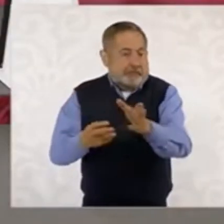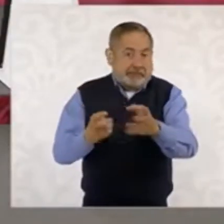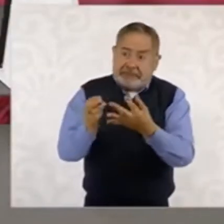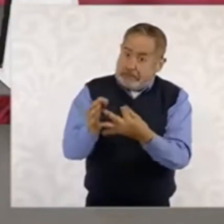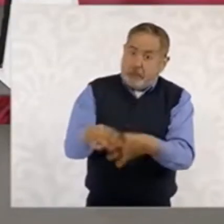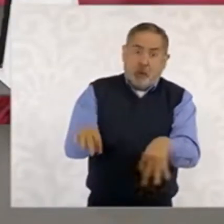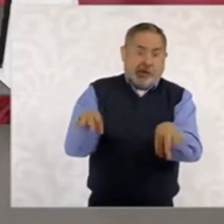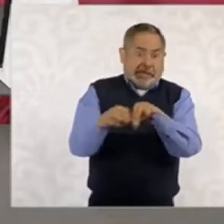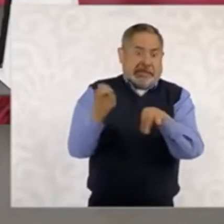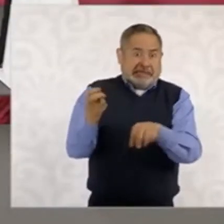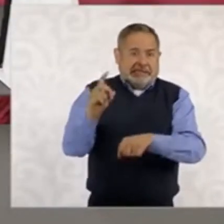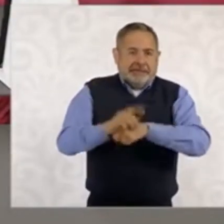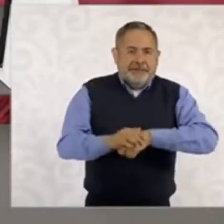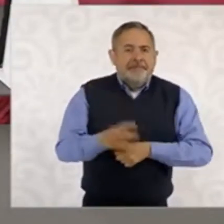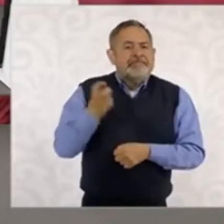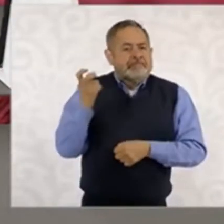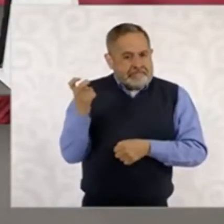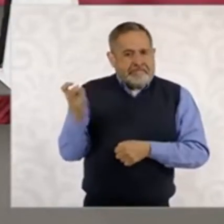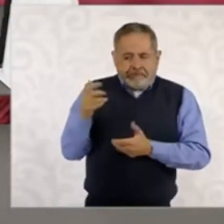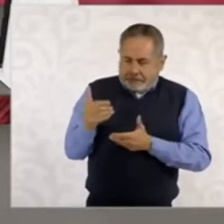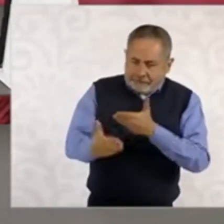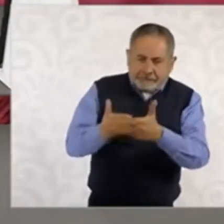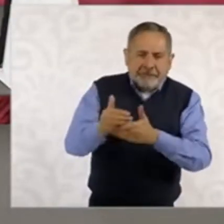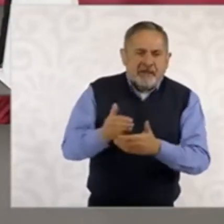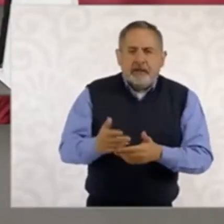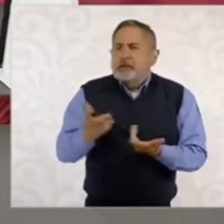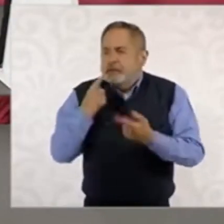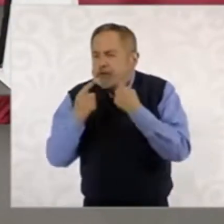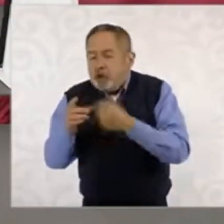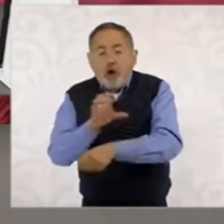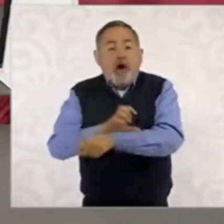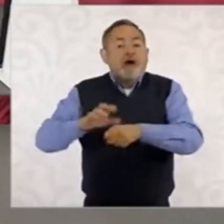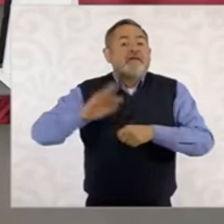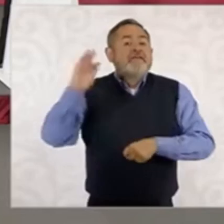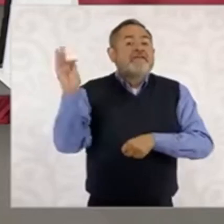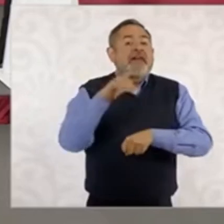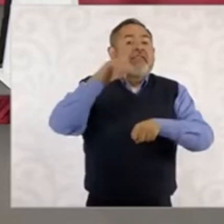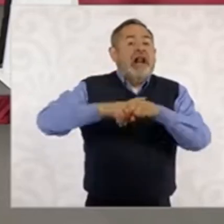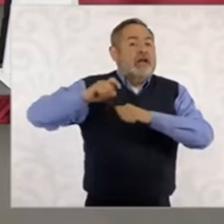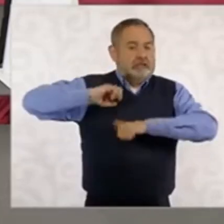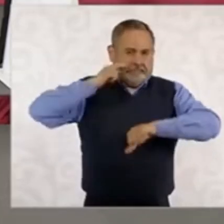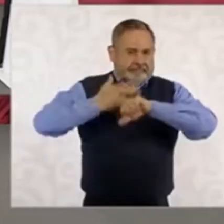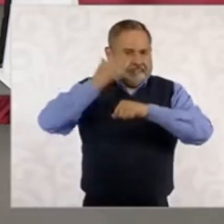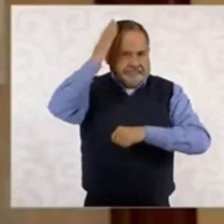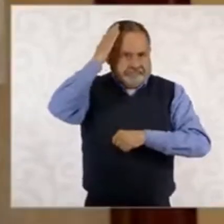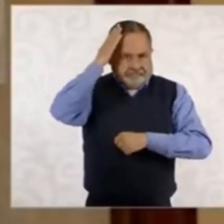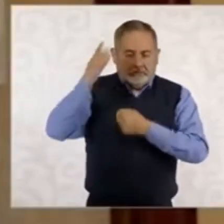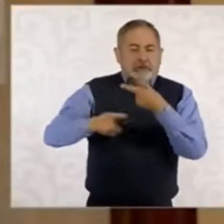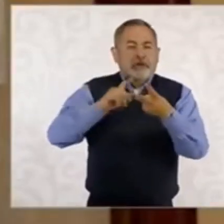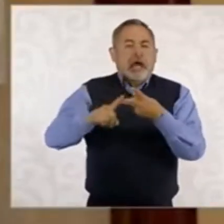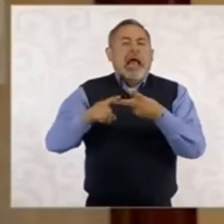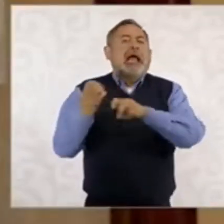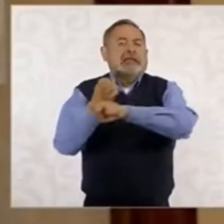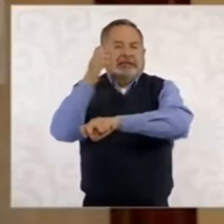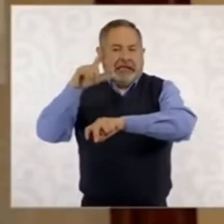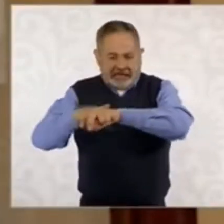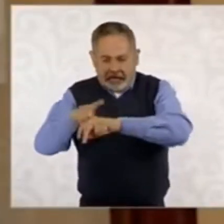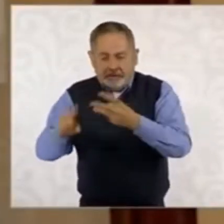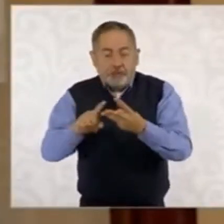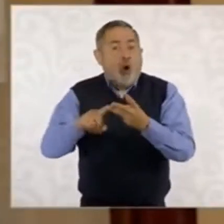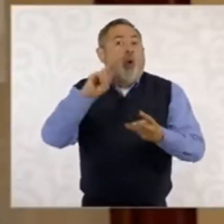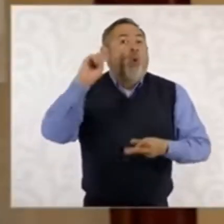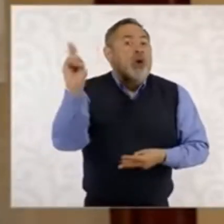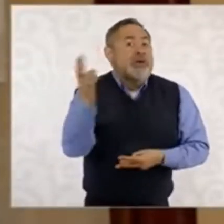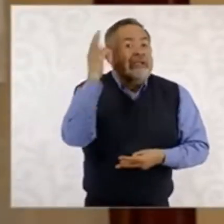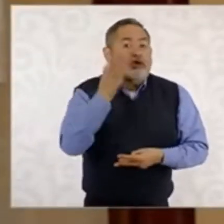Y entonces, este fue el proceso: coordinación federal con el Estado de Sonora, diálogo con las comunidades, participó la Universidad de Sonora,